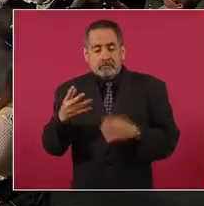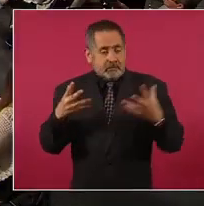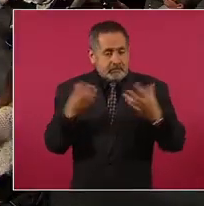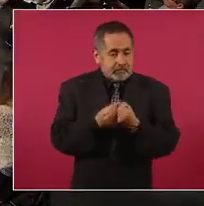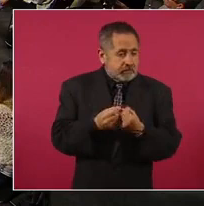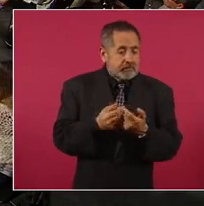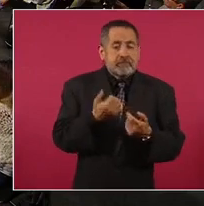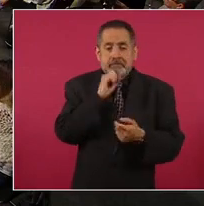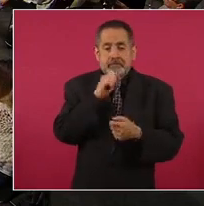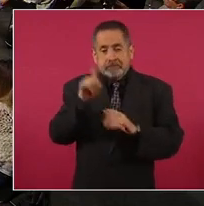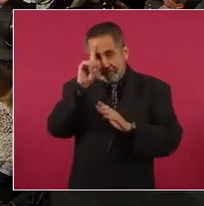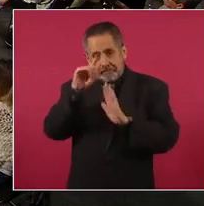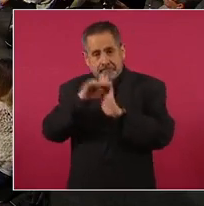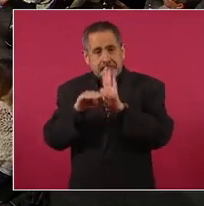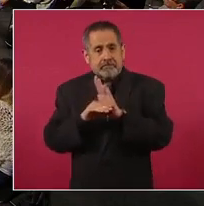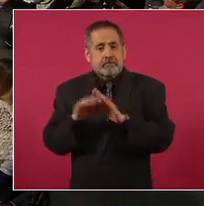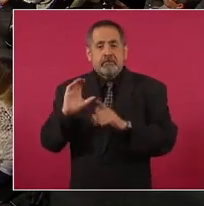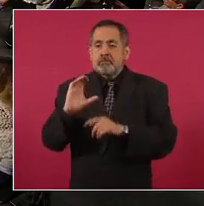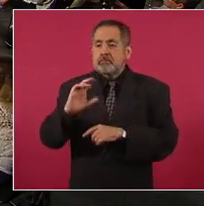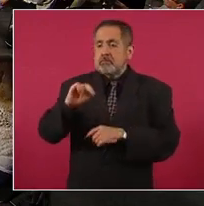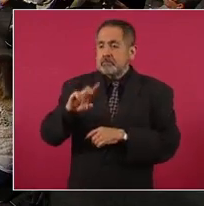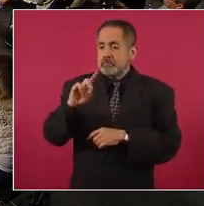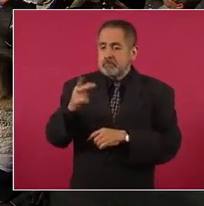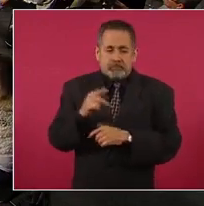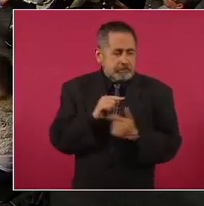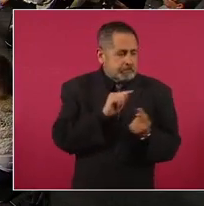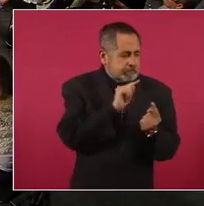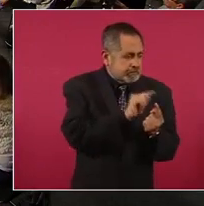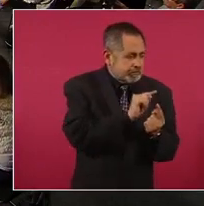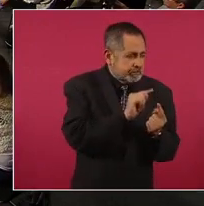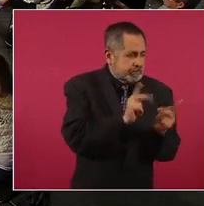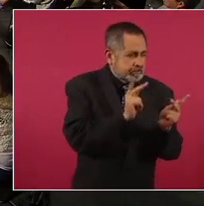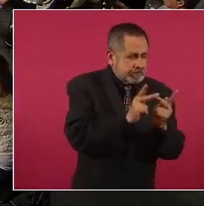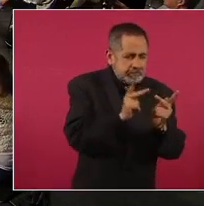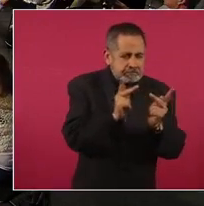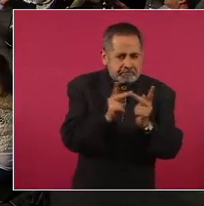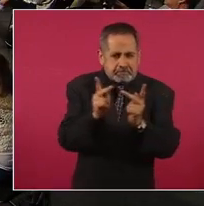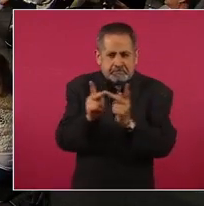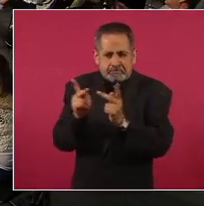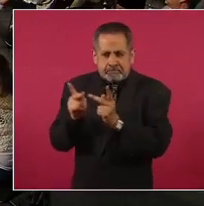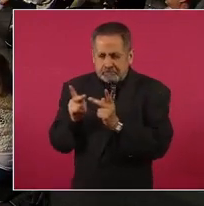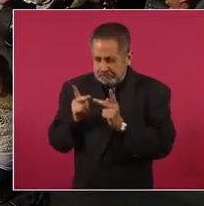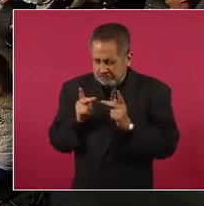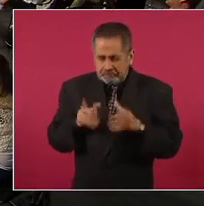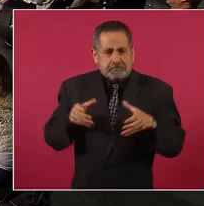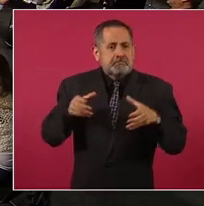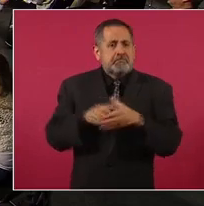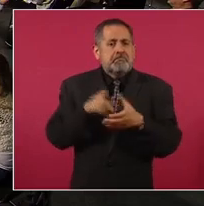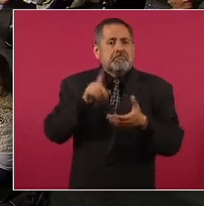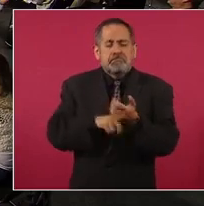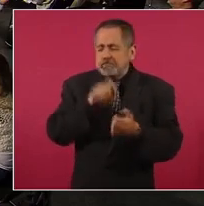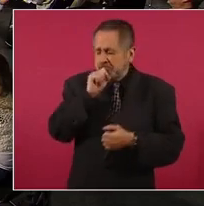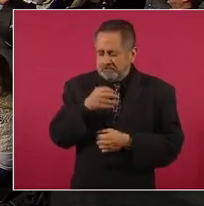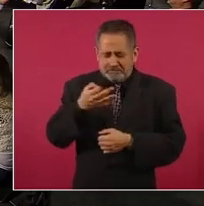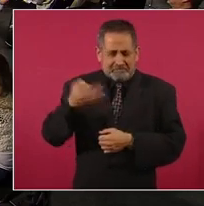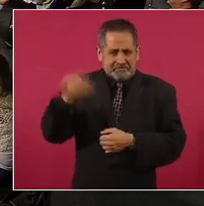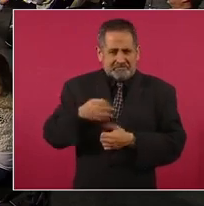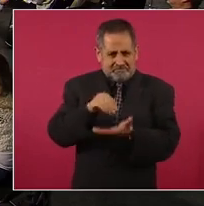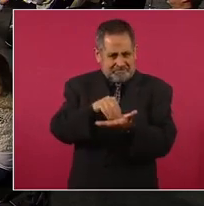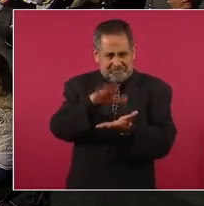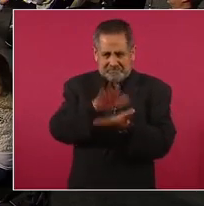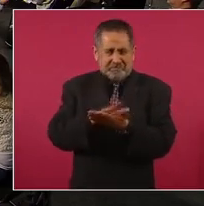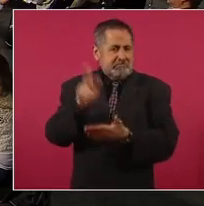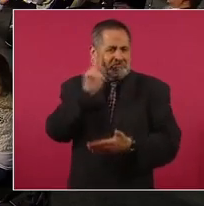la recomendación de la Comisión Nacional de Derechos Humanos. Pase la que sigue y los tenemos perfectamente